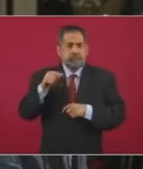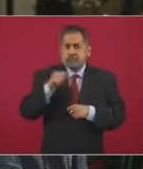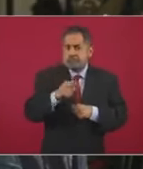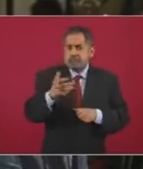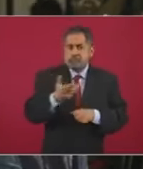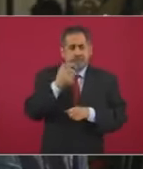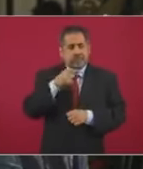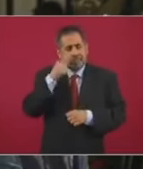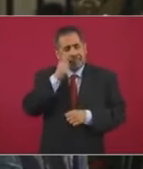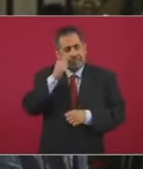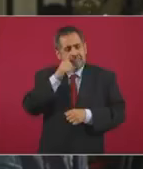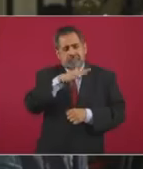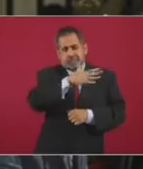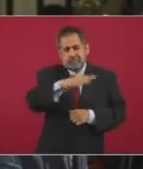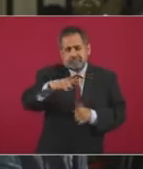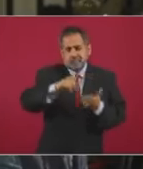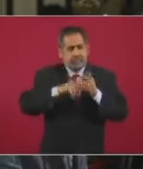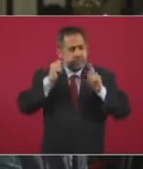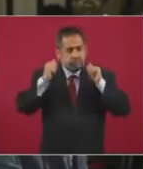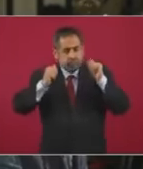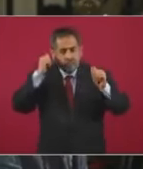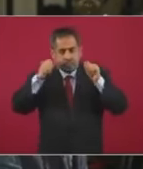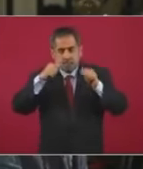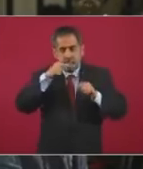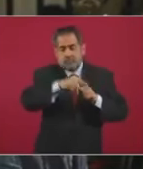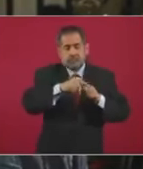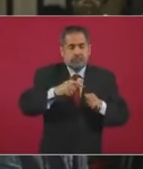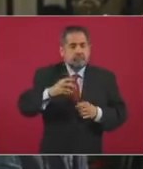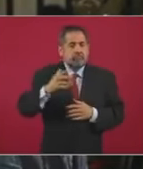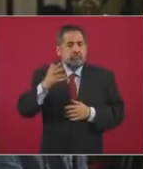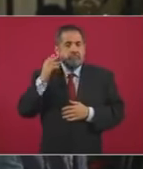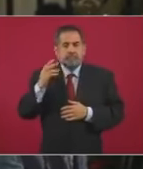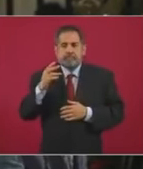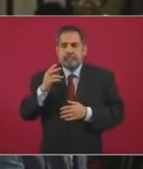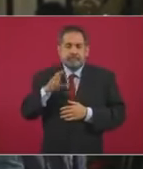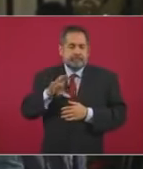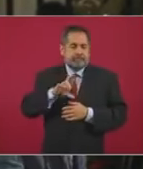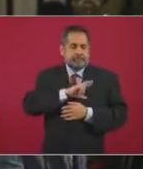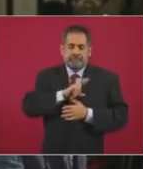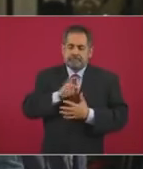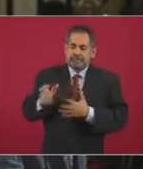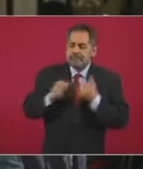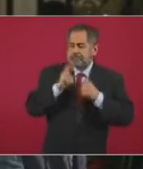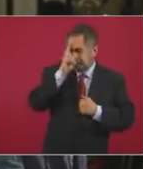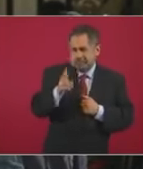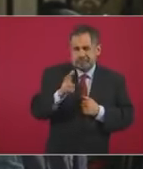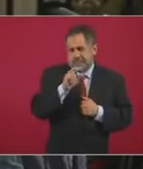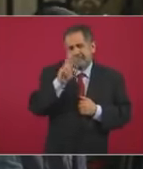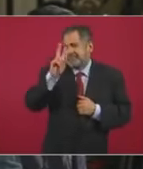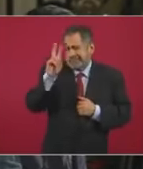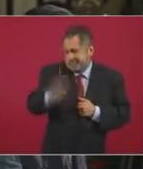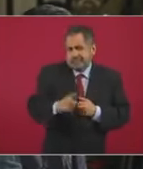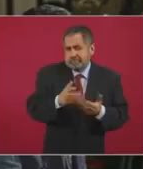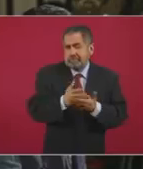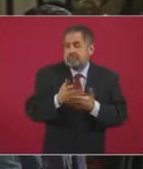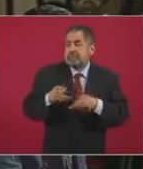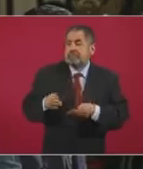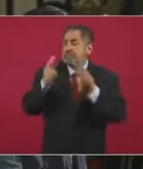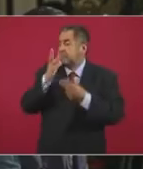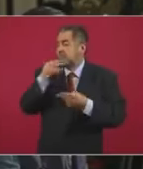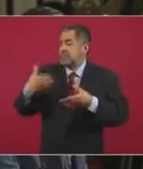en todas las playas con destinos turísticos. No existe el término privatización de las playas, pero están privatizadas algunas playas.